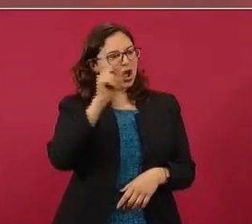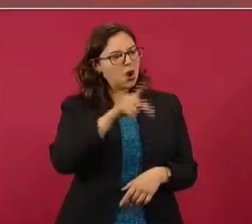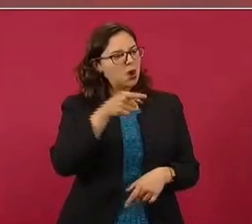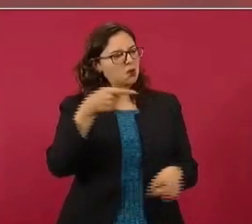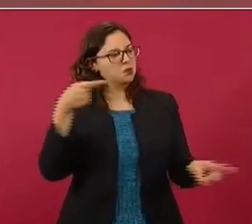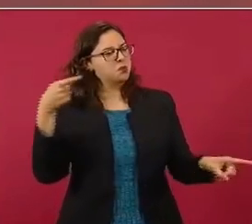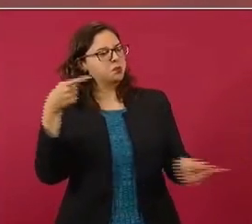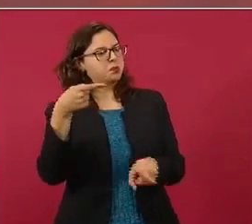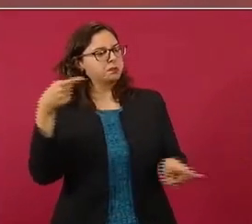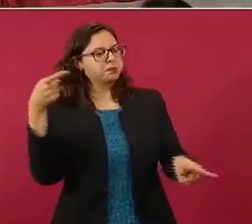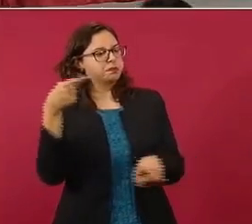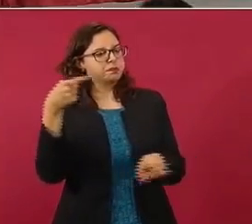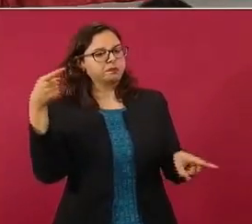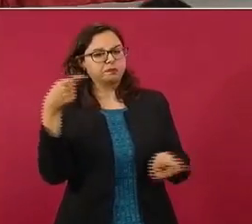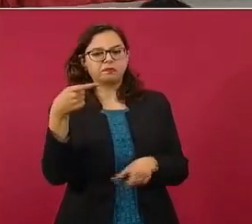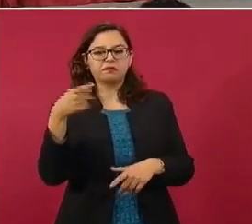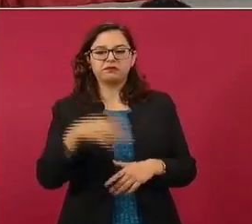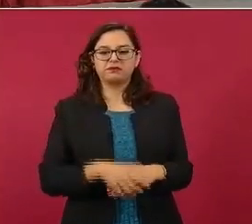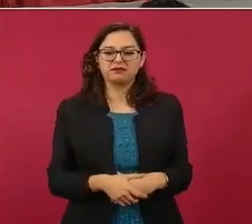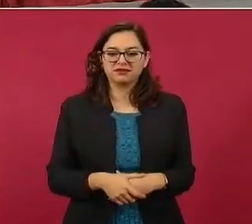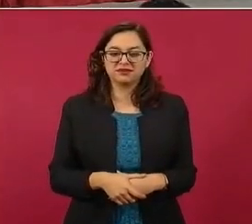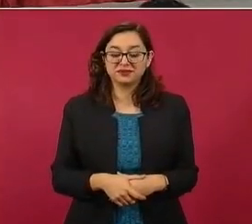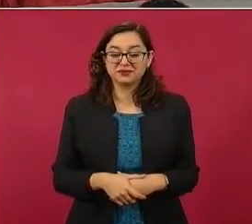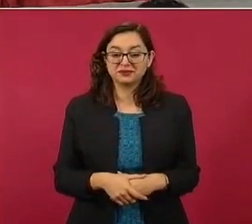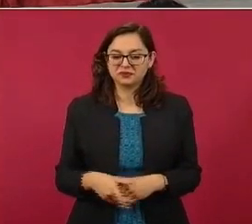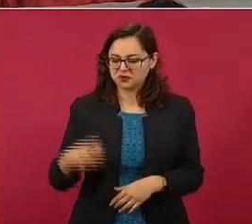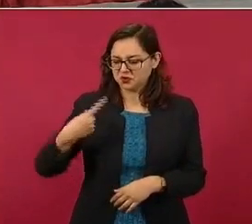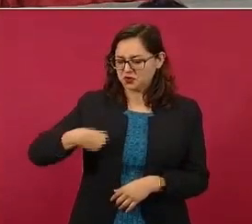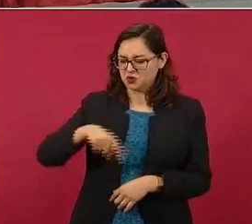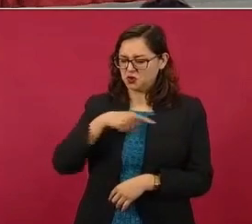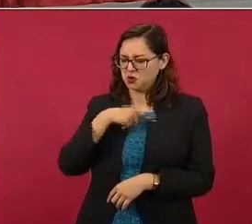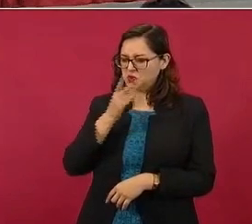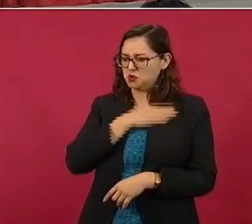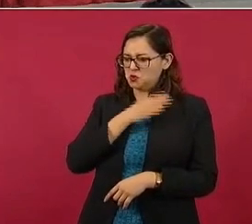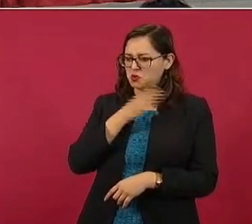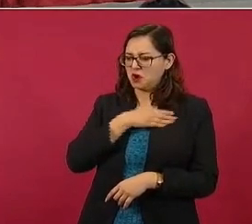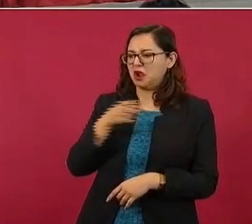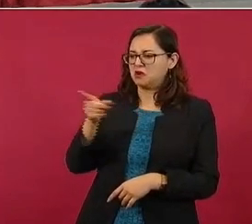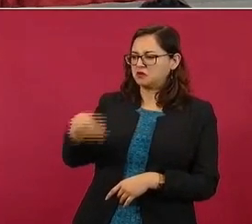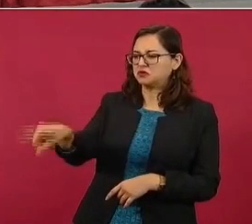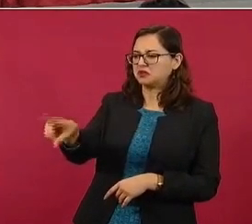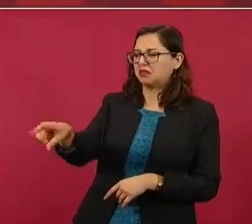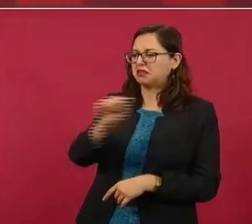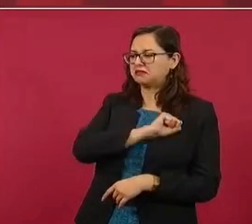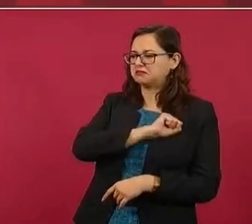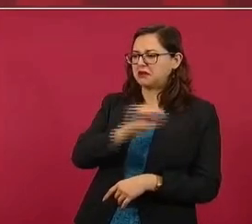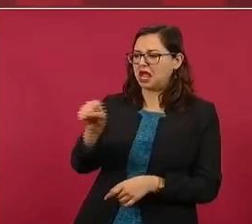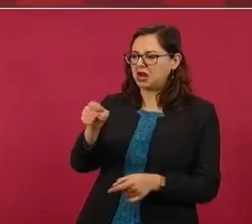y otros eran gentes de bien.